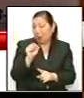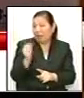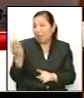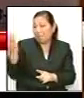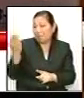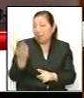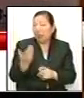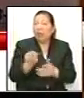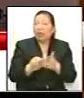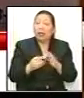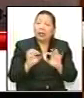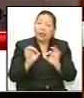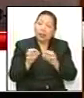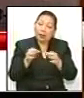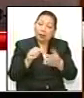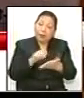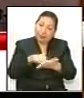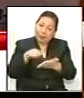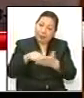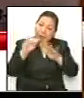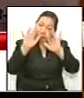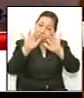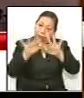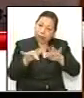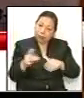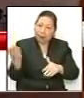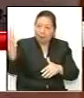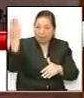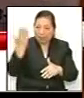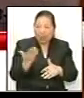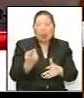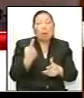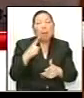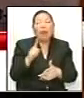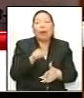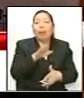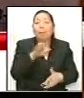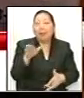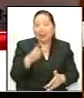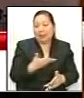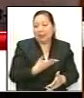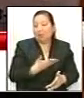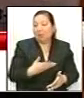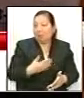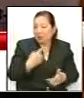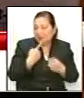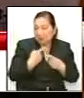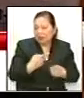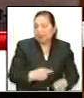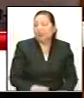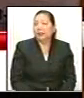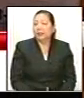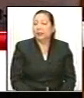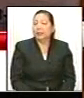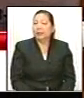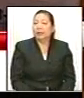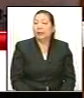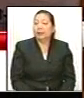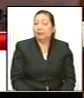que hacemos, en este caso está aquí la vicepresidenta de la República, para que pueda interceder